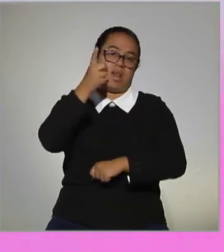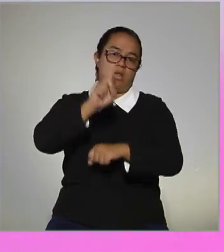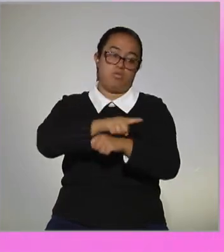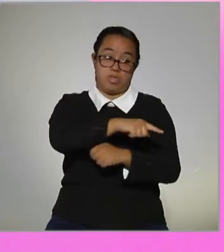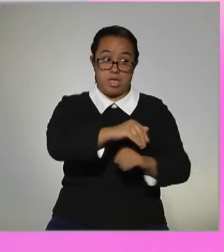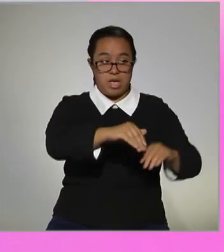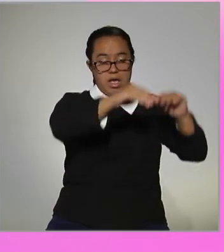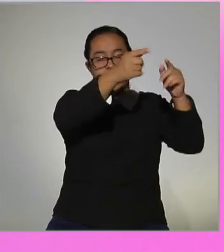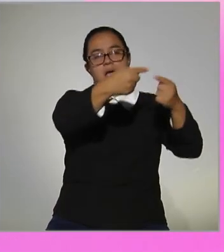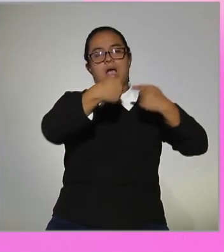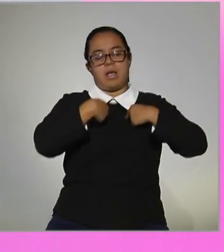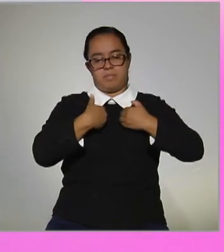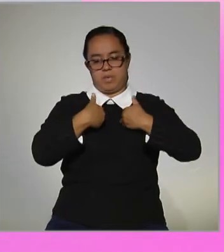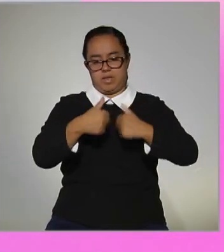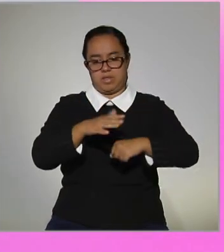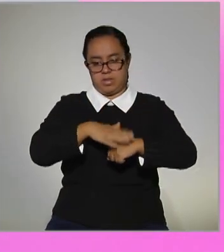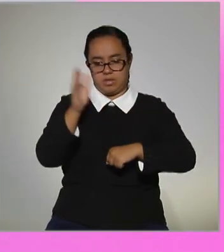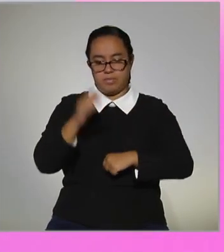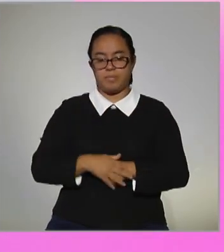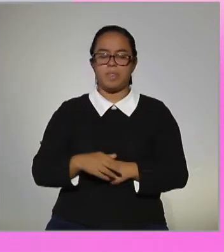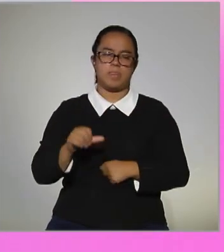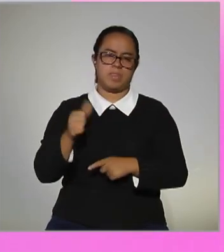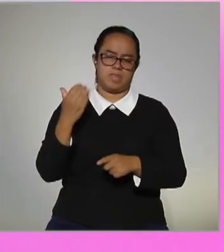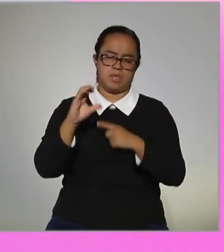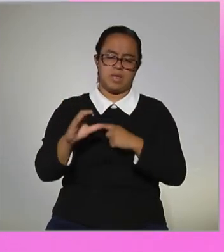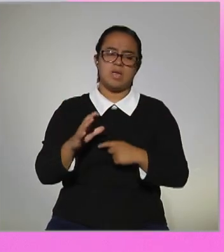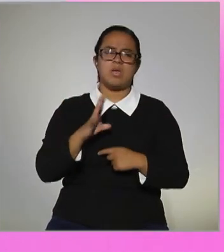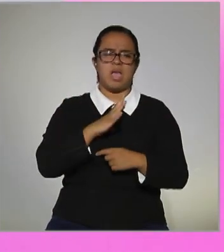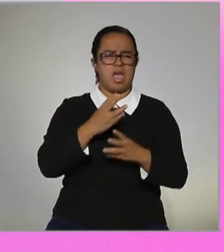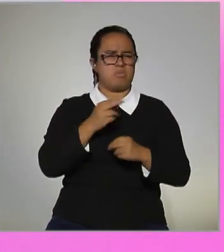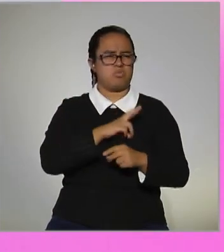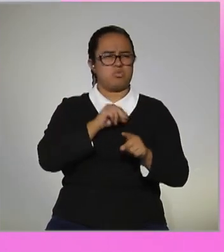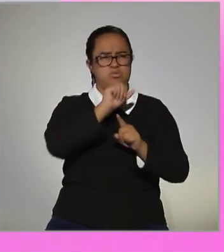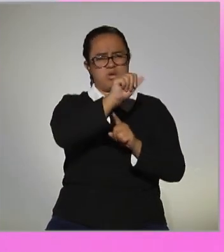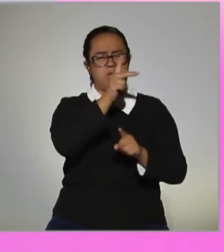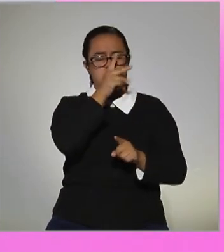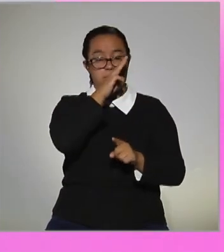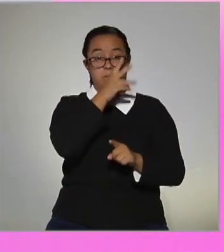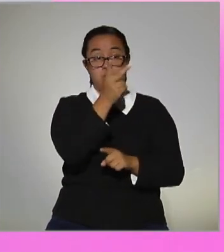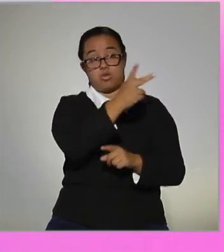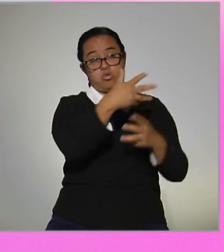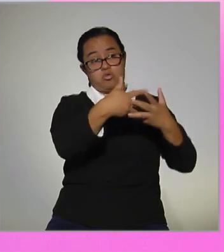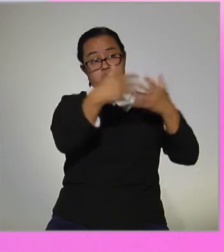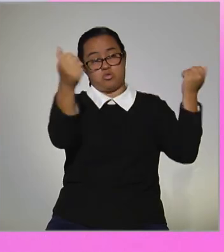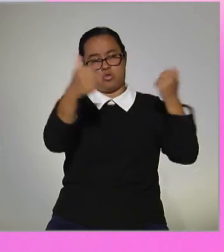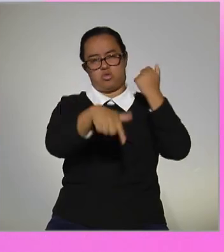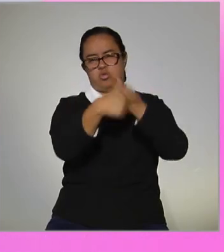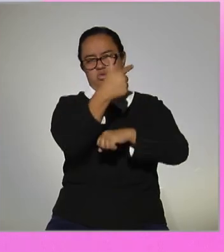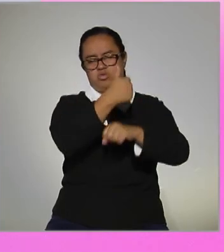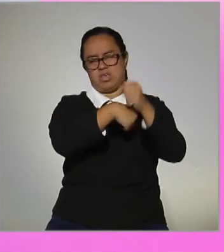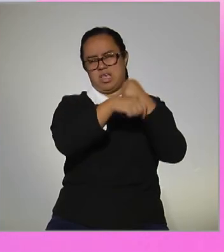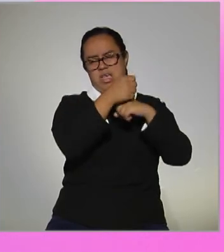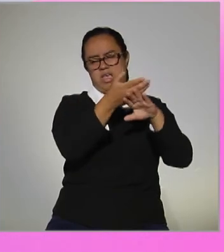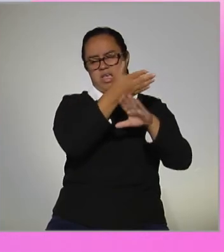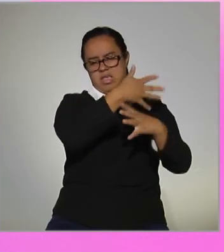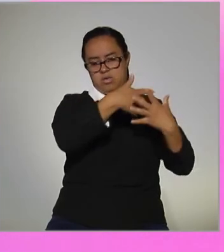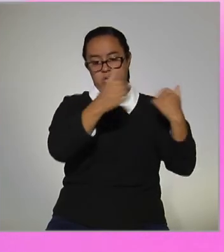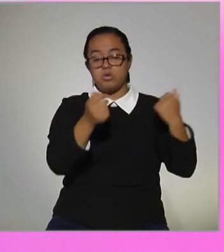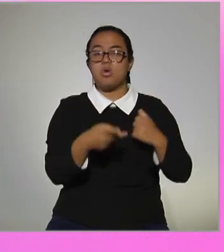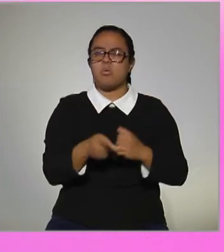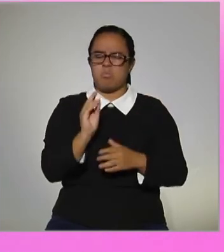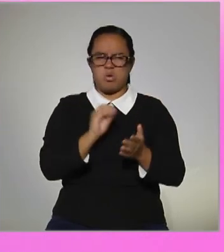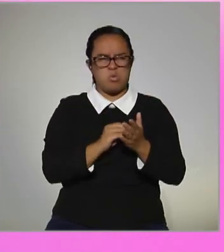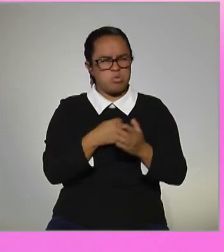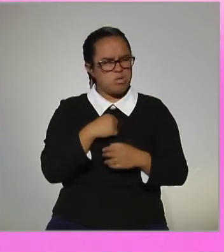entiendan. Saraí Flores: yo tengo varios hacia mis padres. Aunque se separaron hace 12 años, muchas cosas aún siguen